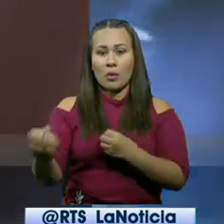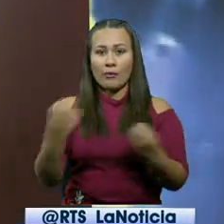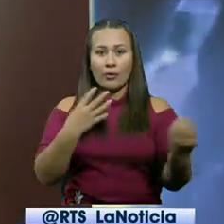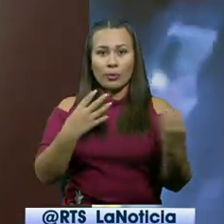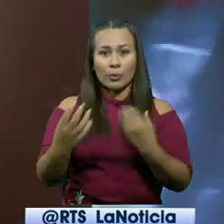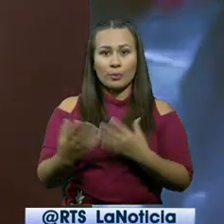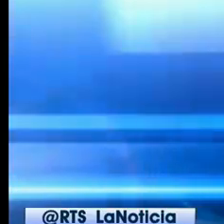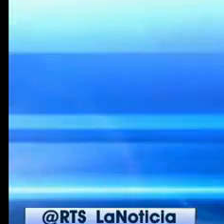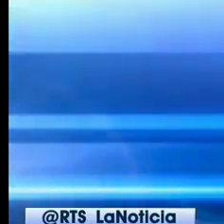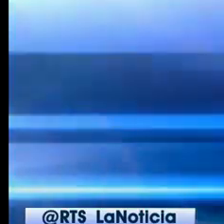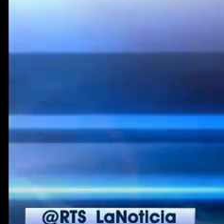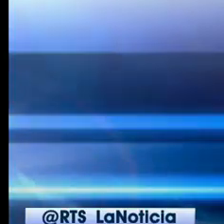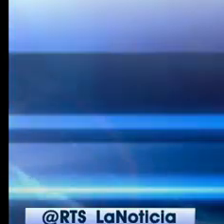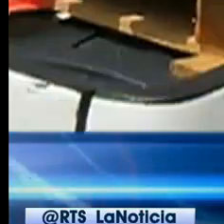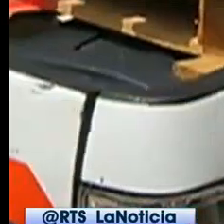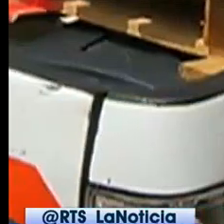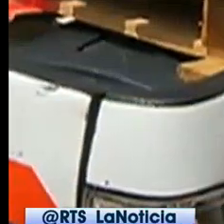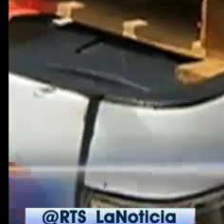Casamen.